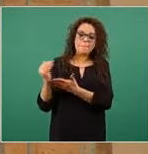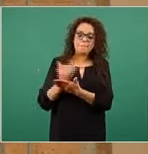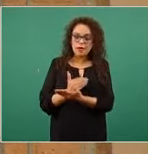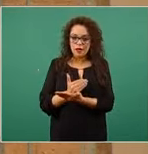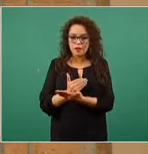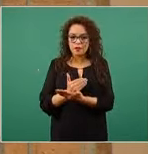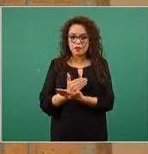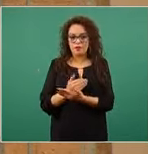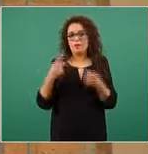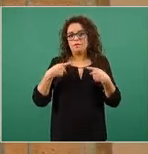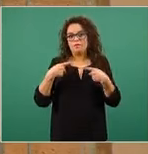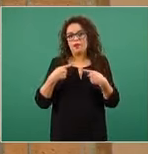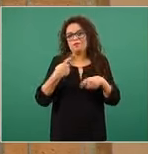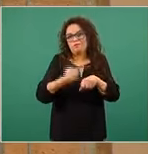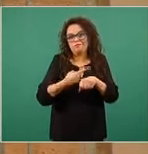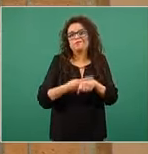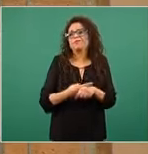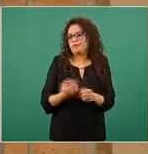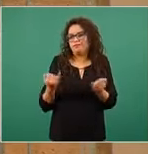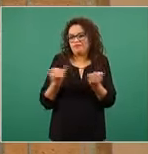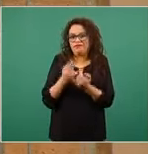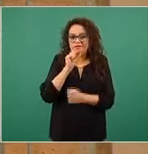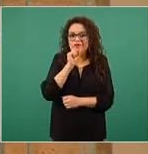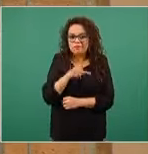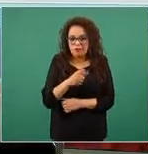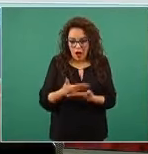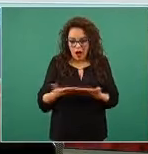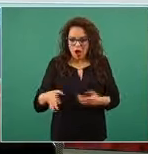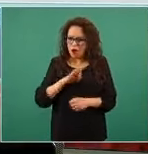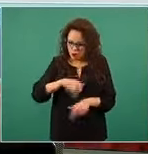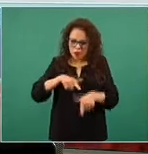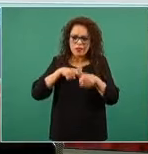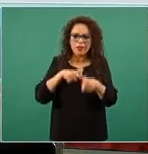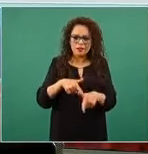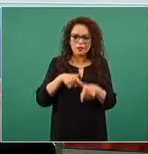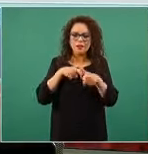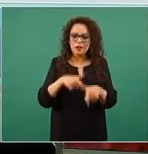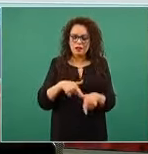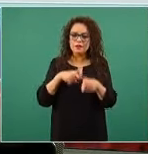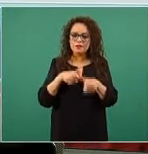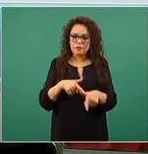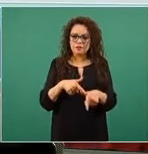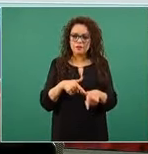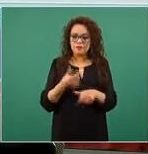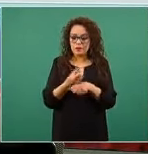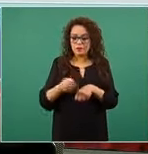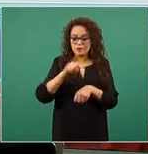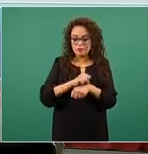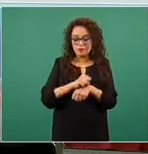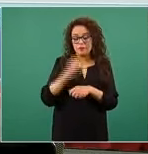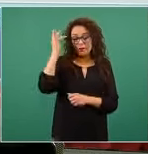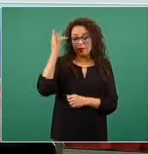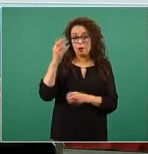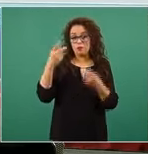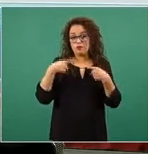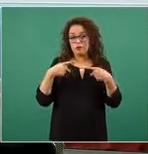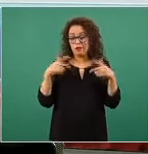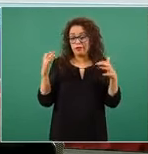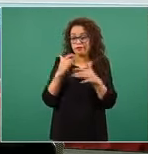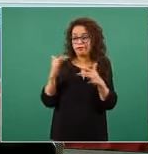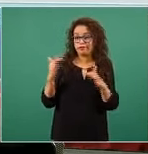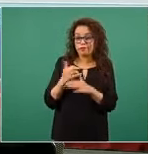personas enfermas, pues lo podemos seguir haciendo. Vamos a pensar que el aumento de la movilidad que hubo en Semana Santa generó sí un